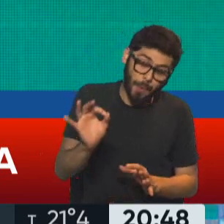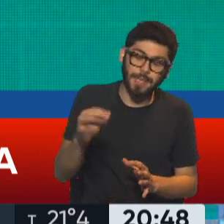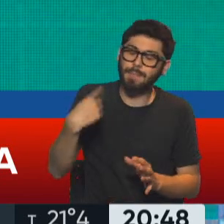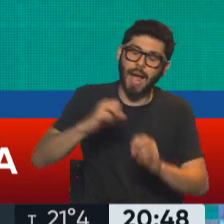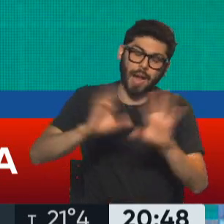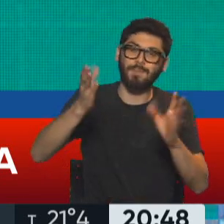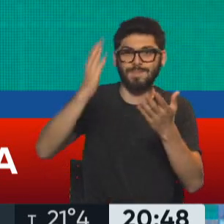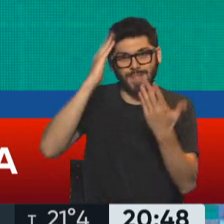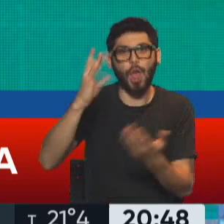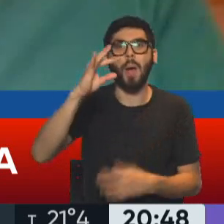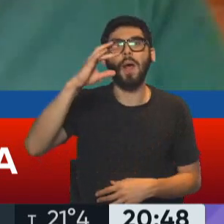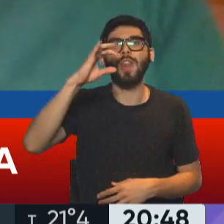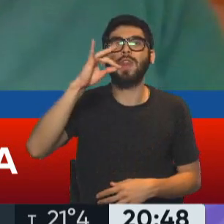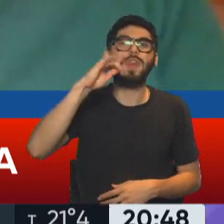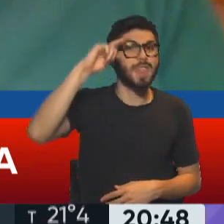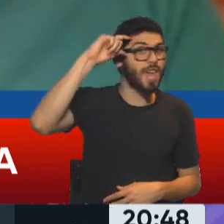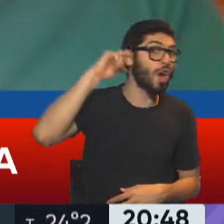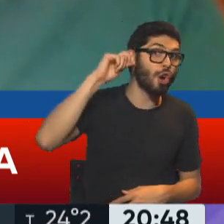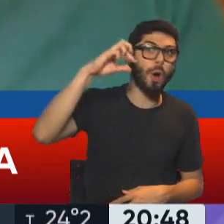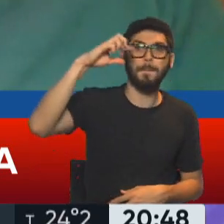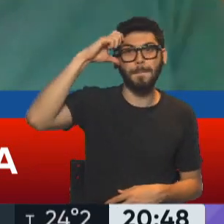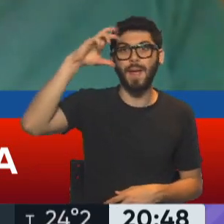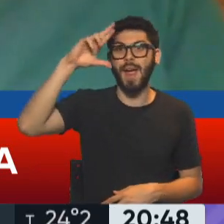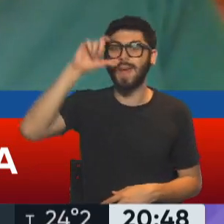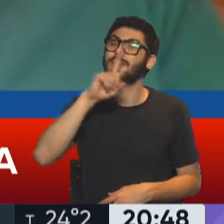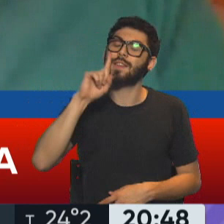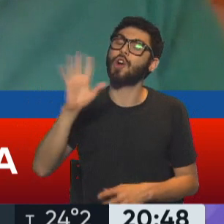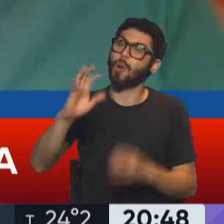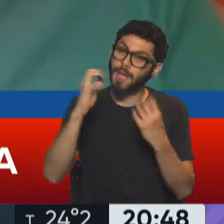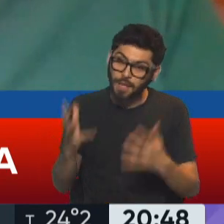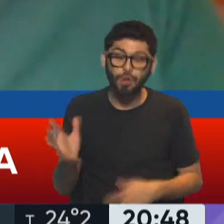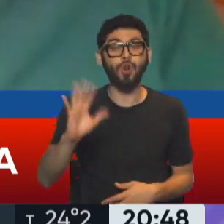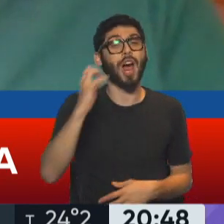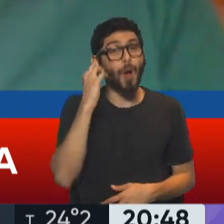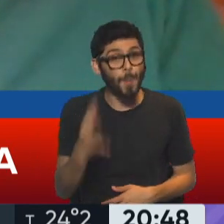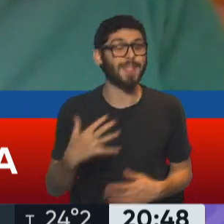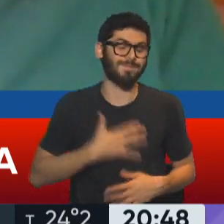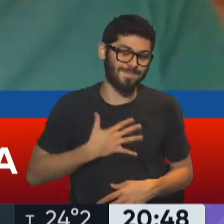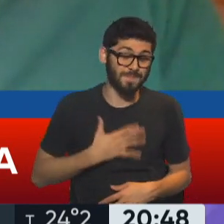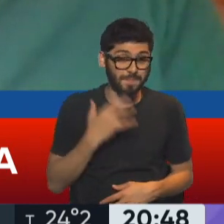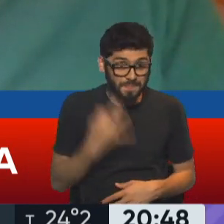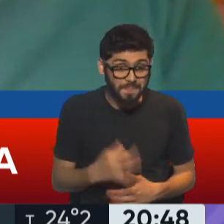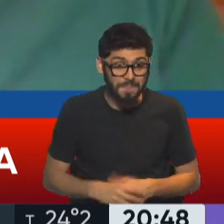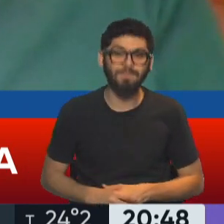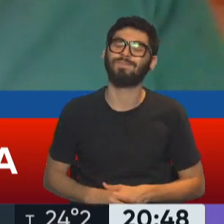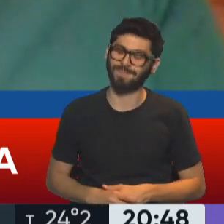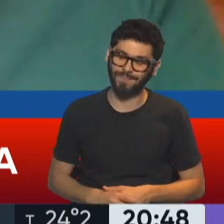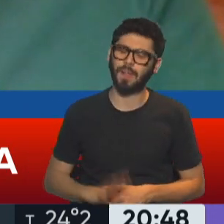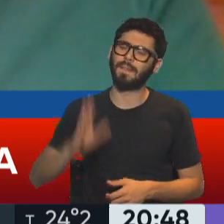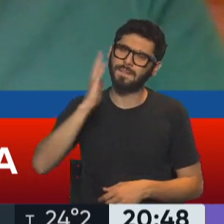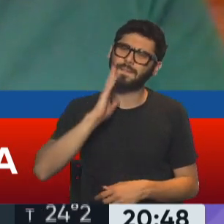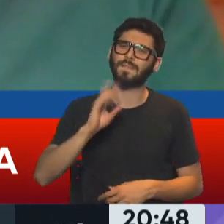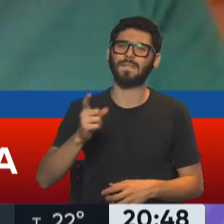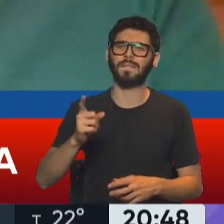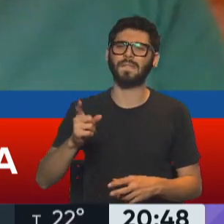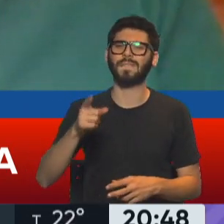Voy a saludar a Diego Peretti. ¿Cómo estás? ¿Qué tal? ¿Qué tal? Felicita, un gusto. ¿Cómo andan? Muy bien. Bueno, acláranos de